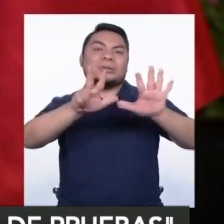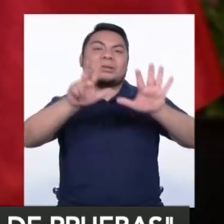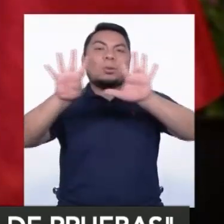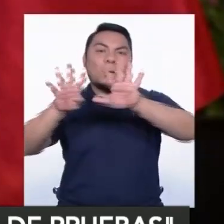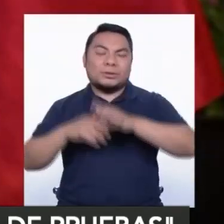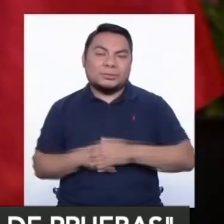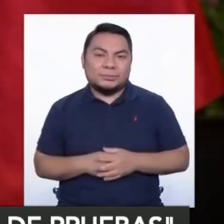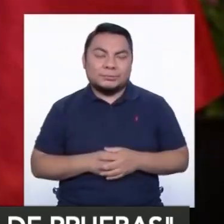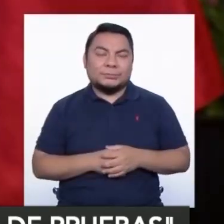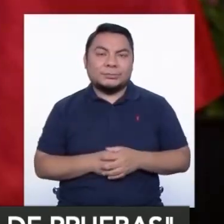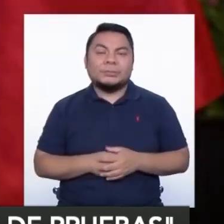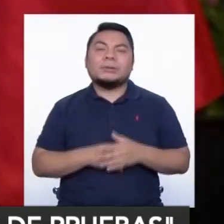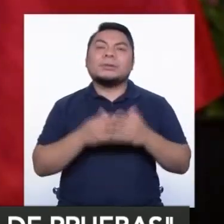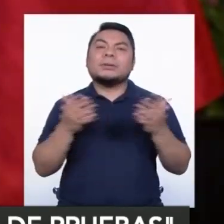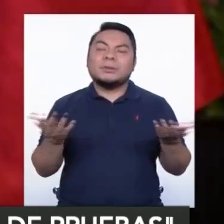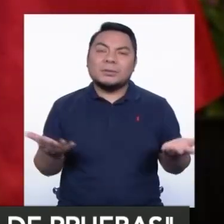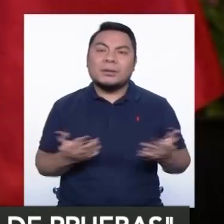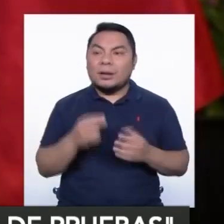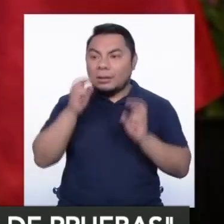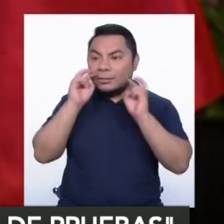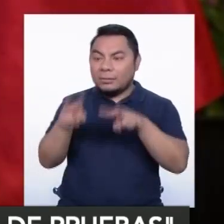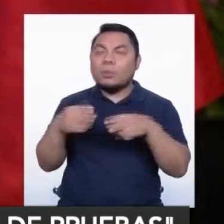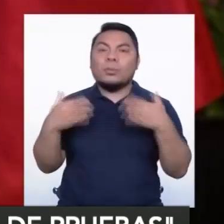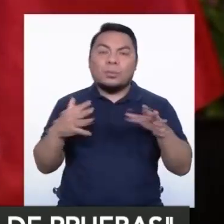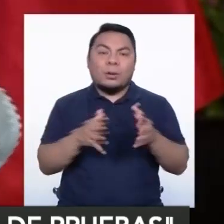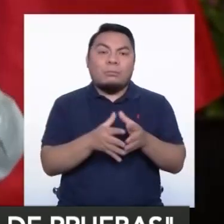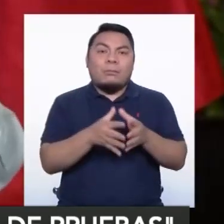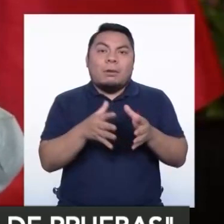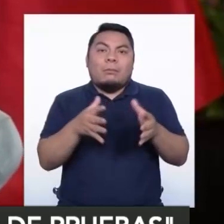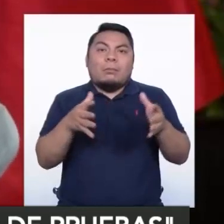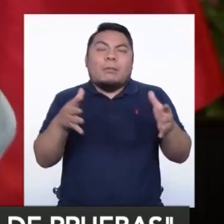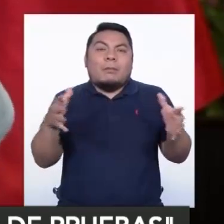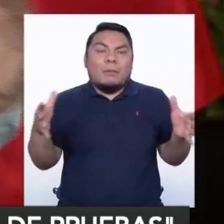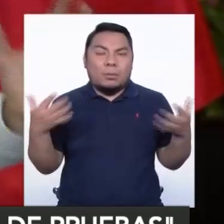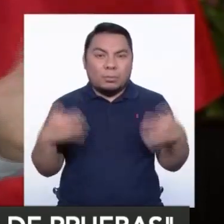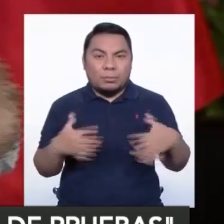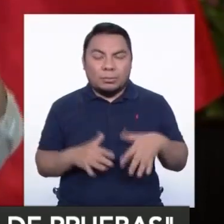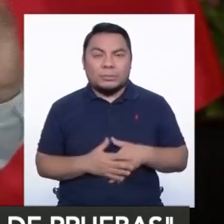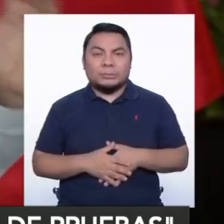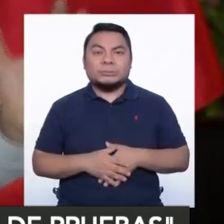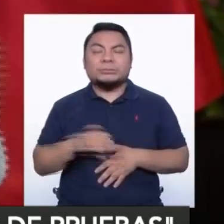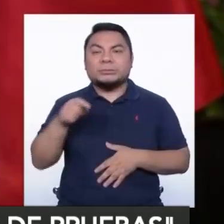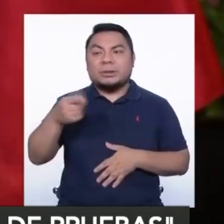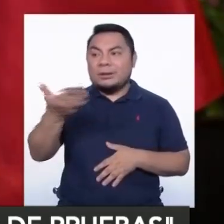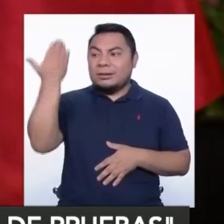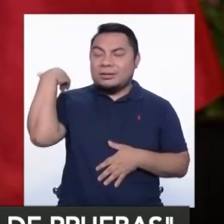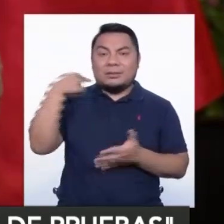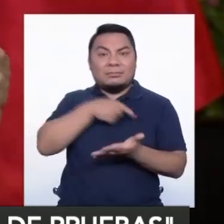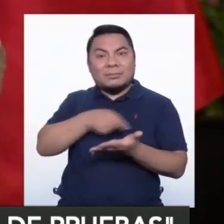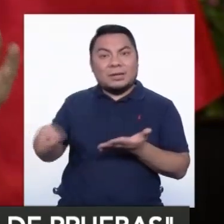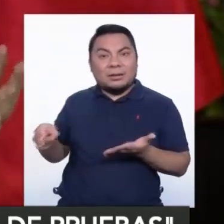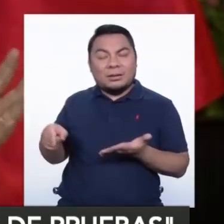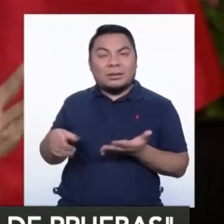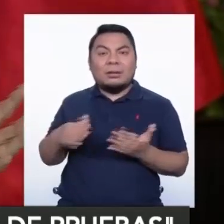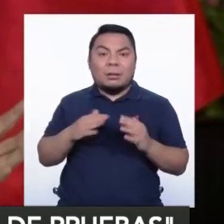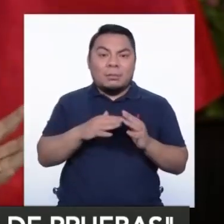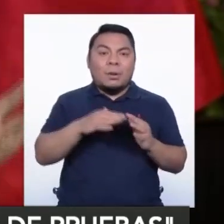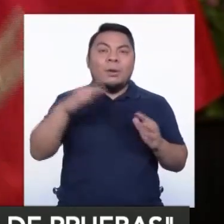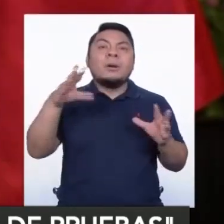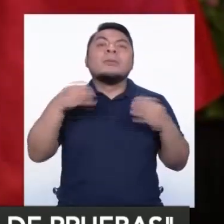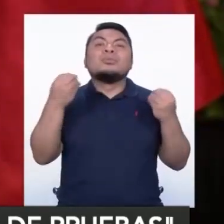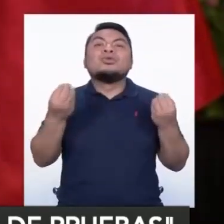9.784. Entonces vemos que hay un incremento significativo desde la semana pasada, porque hemos